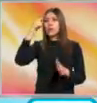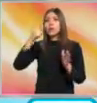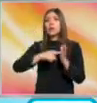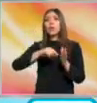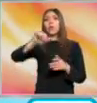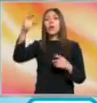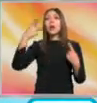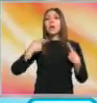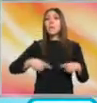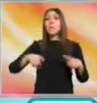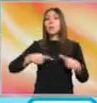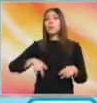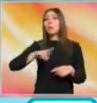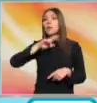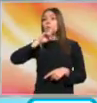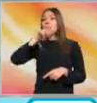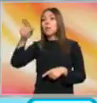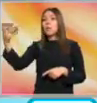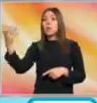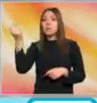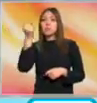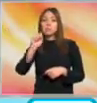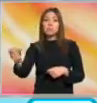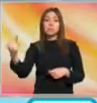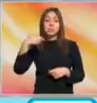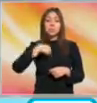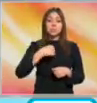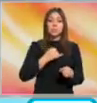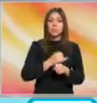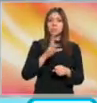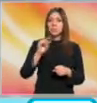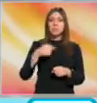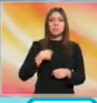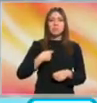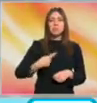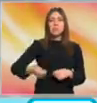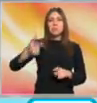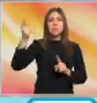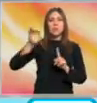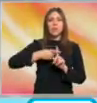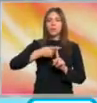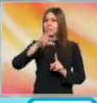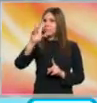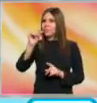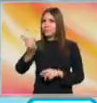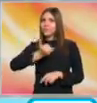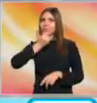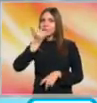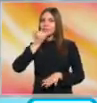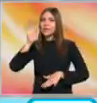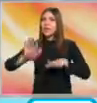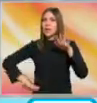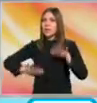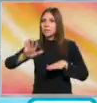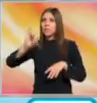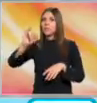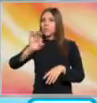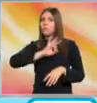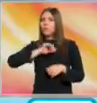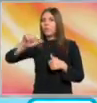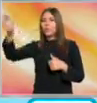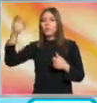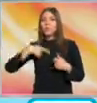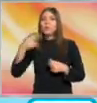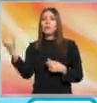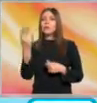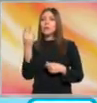que nosotros. Sí. Y fíjate que no, necesitamos delegar, necesitamos equipo que nos ayude para poder sacar el trabajo